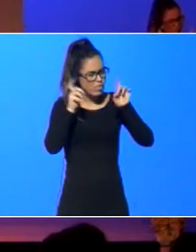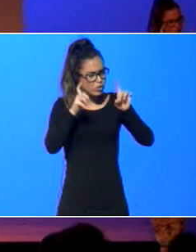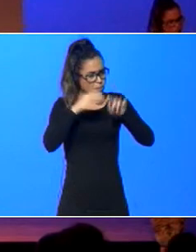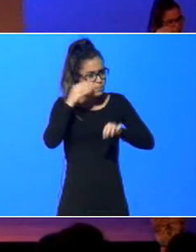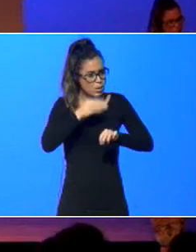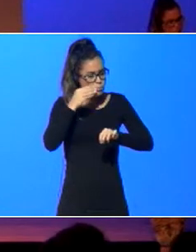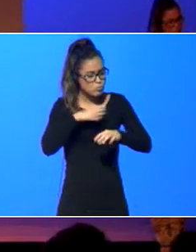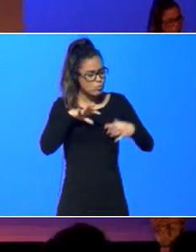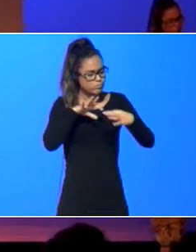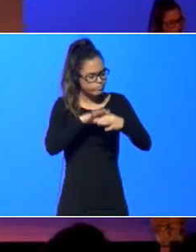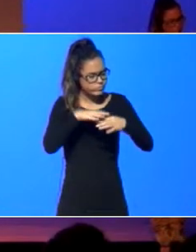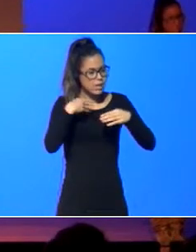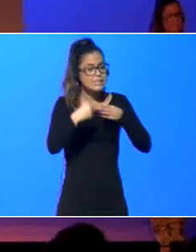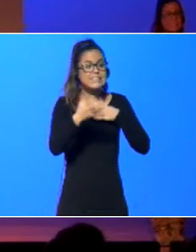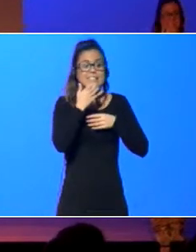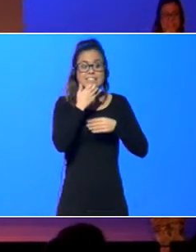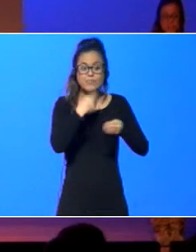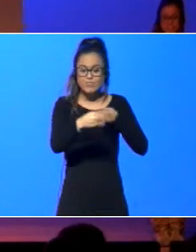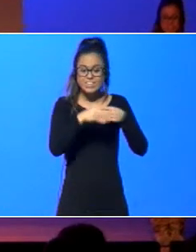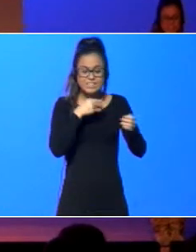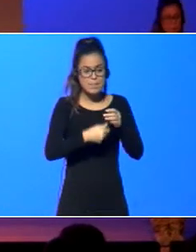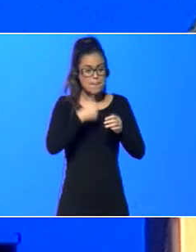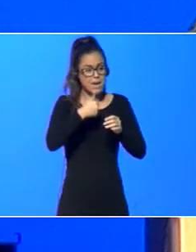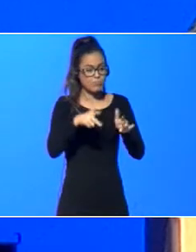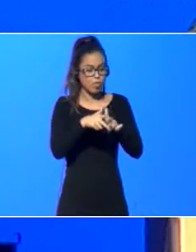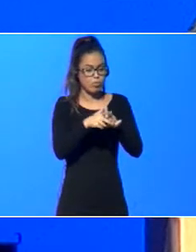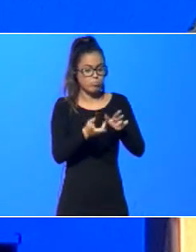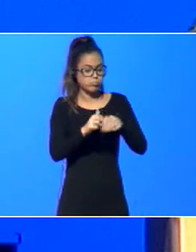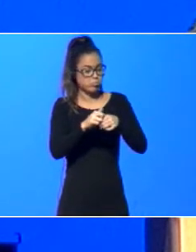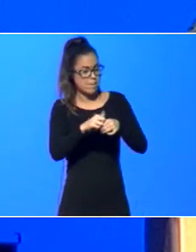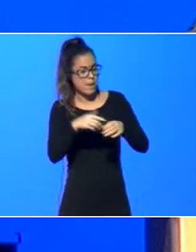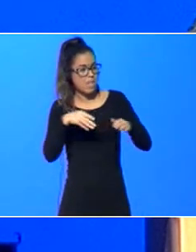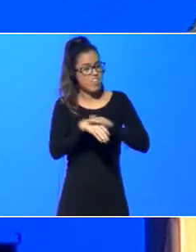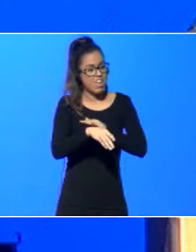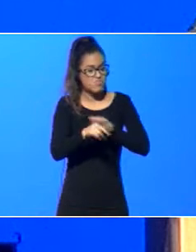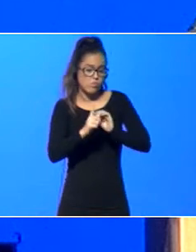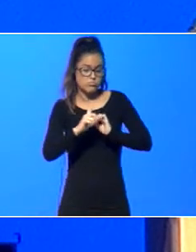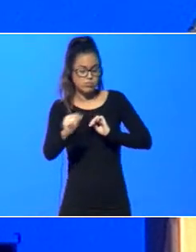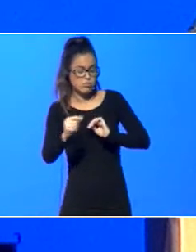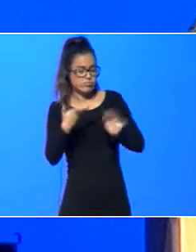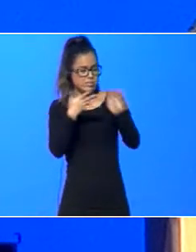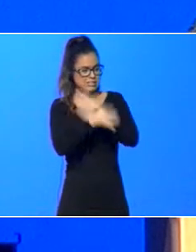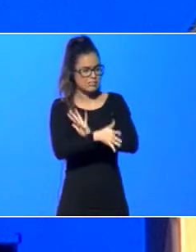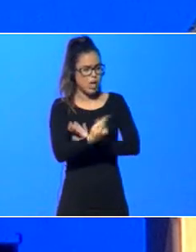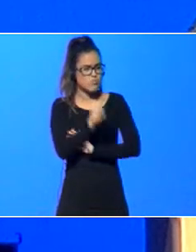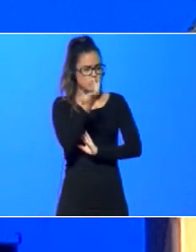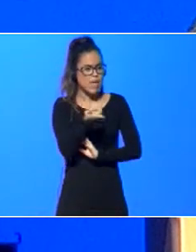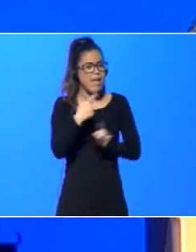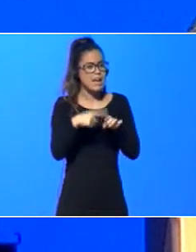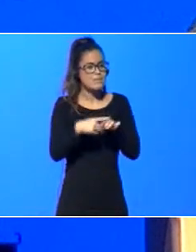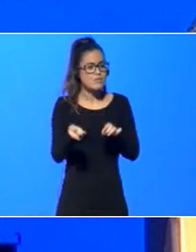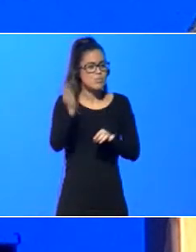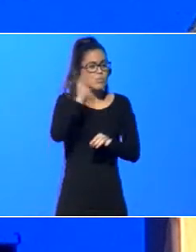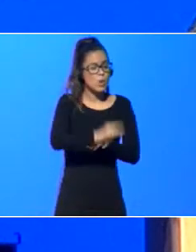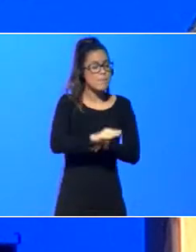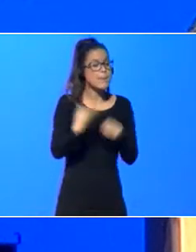flexible, la gente podría entrar y salir. Y eso tampoco todavía está logrado. Hay un elemento más que es aprender durante toda